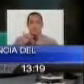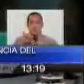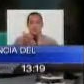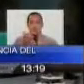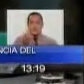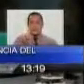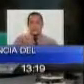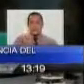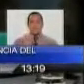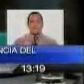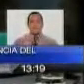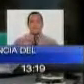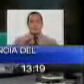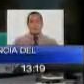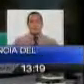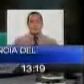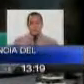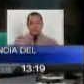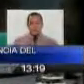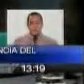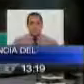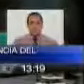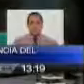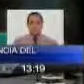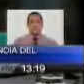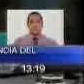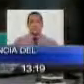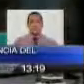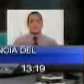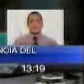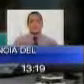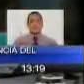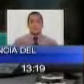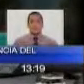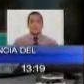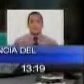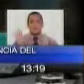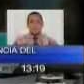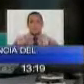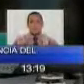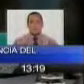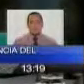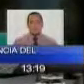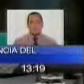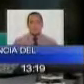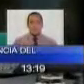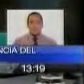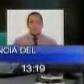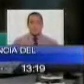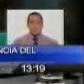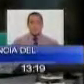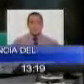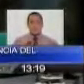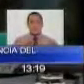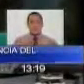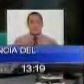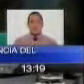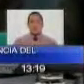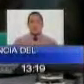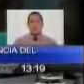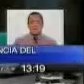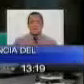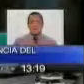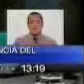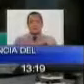impecable, fue dentro del marco de la ley, sin ningún tipo de incidentes que pueda comprometer ningún tipo de